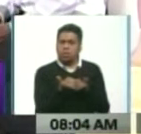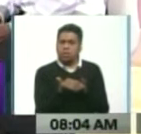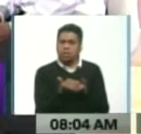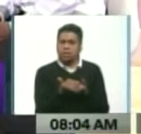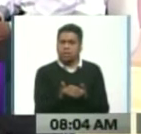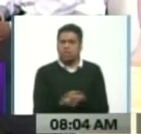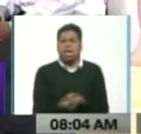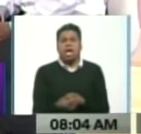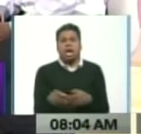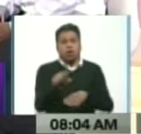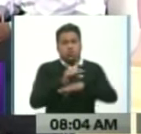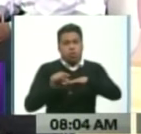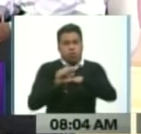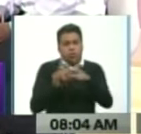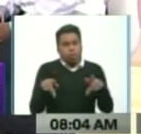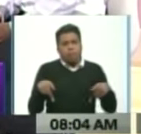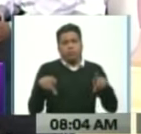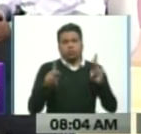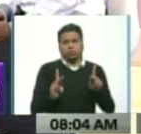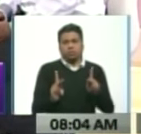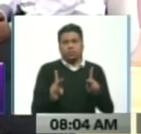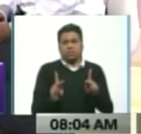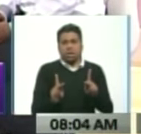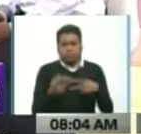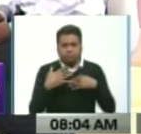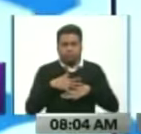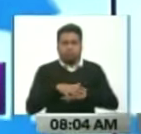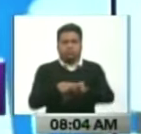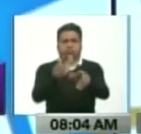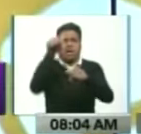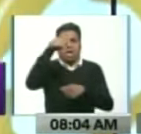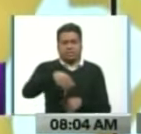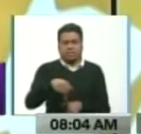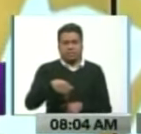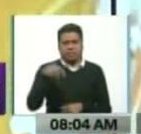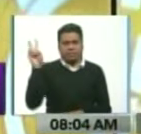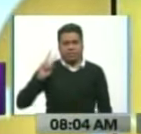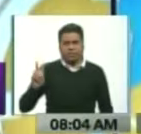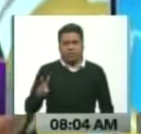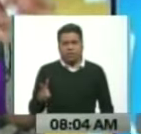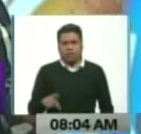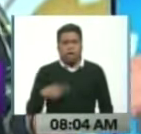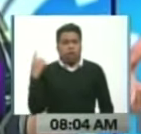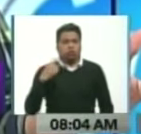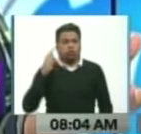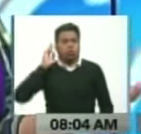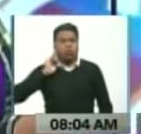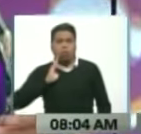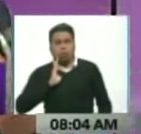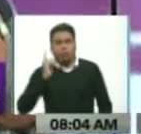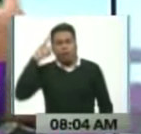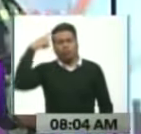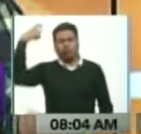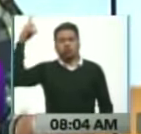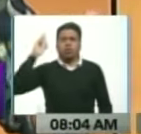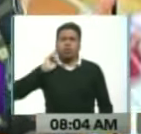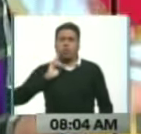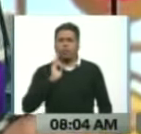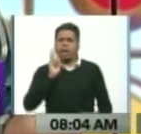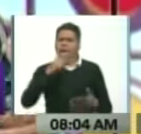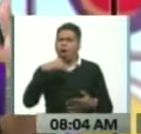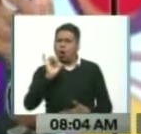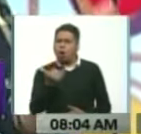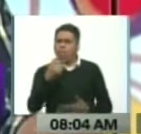gobierno nos dé la oportunidad de poder ingresarnos en el mercado nacional. Para el mercado nacional no solamente tiene que ser Super Bolívar y el sueño de Bolívar. Antonio, ¿qué otro proyecto